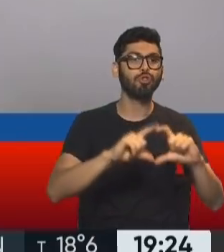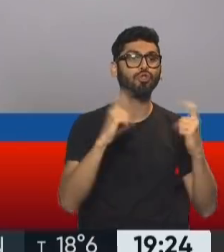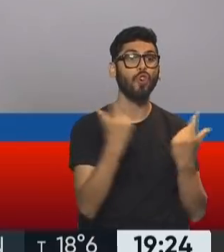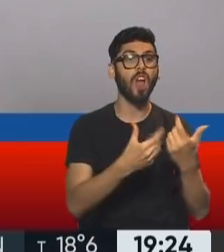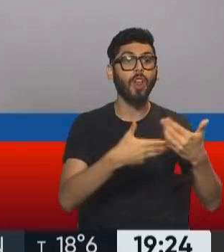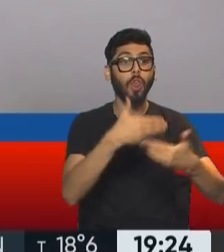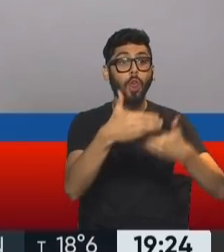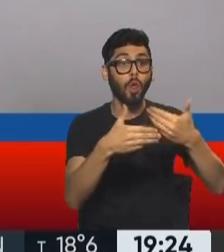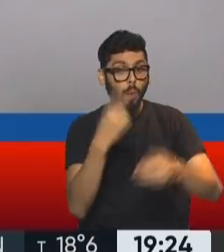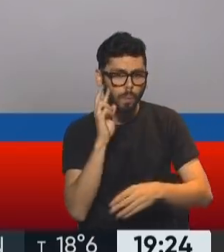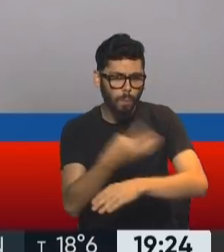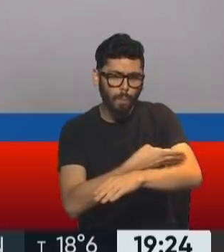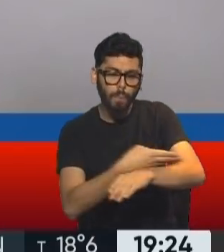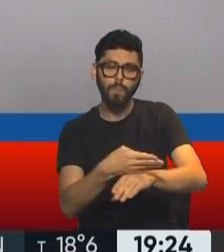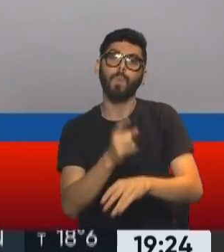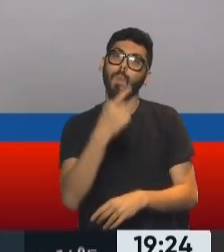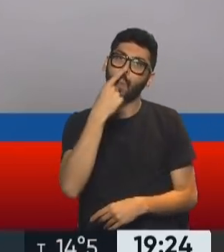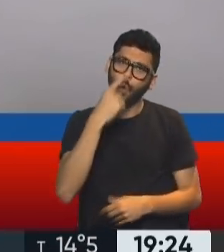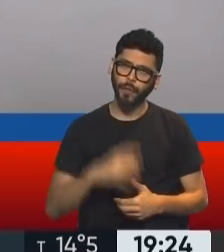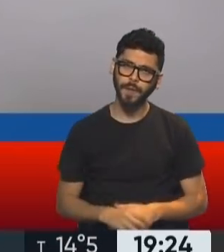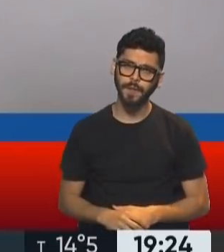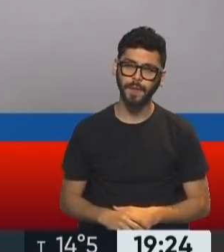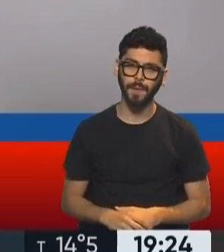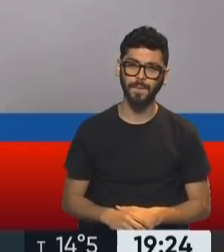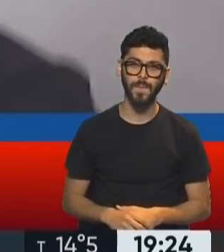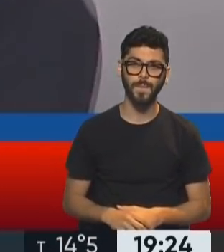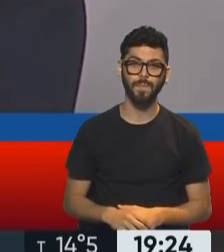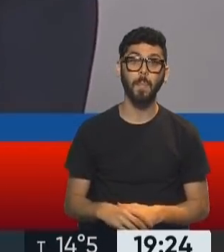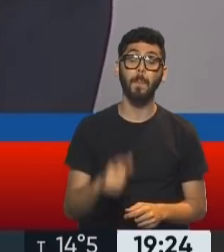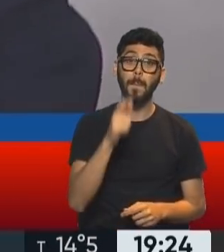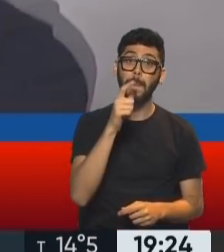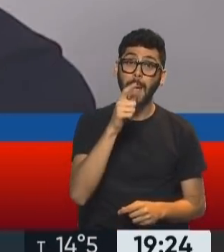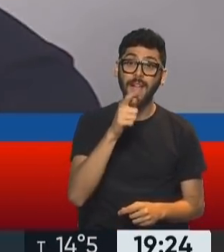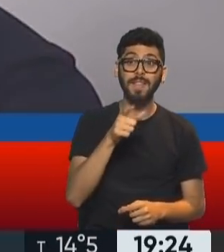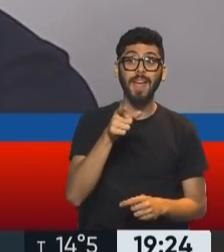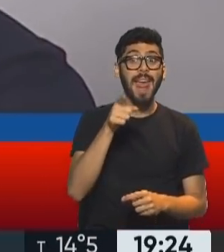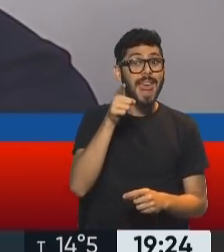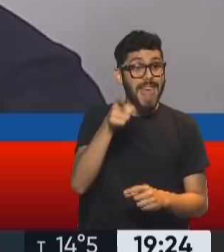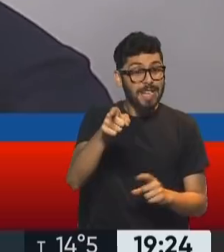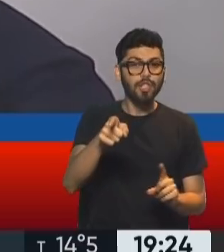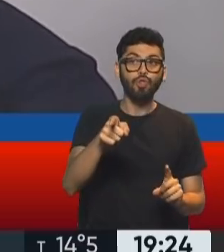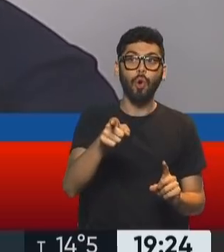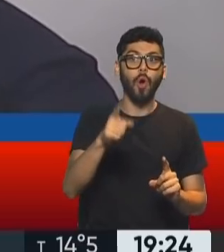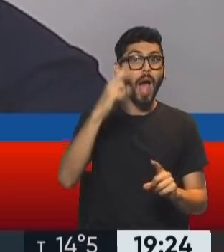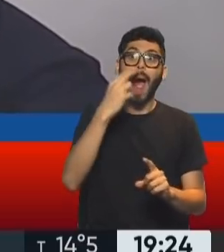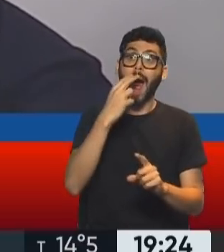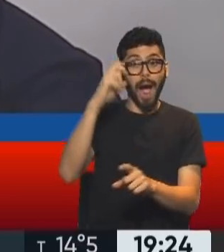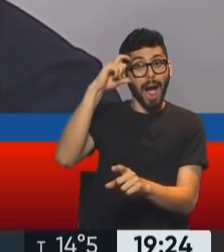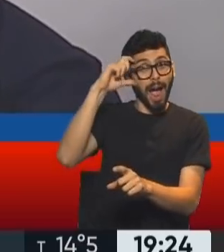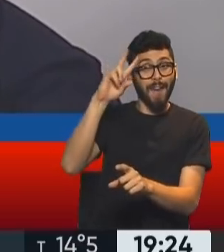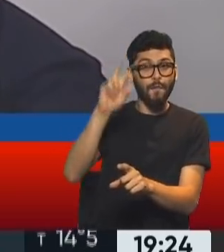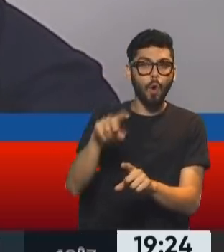Creo que es eso lo que no le perdonaron a Evo. Creo que es eso. Creo que es